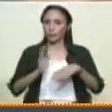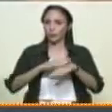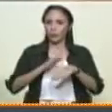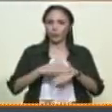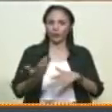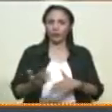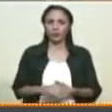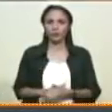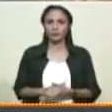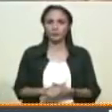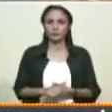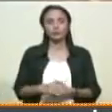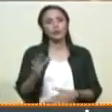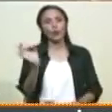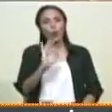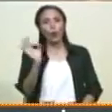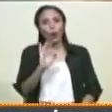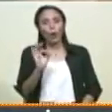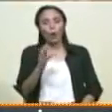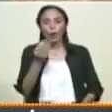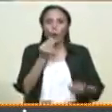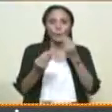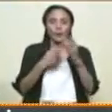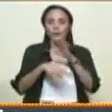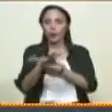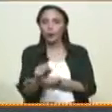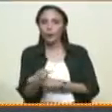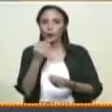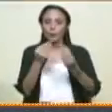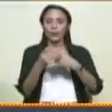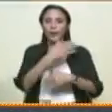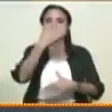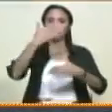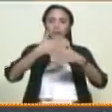O trate de comprar alimentos en nombre de Venezuela en cualquier parte del mundo,